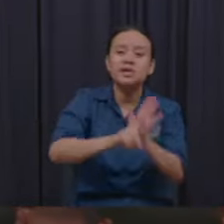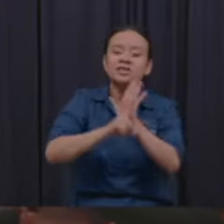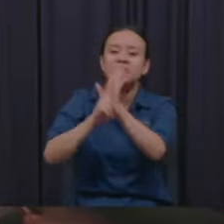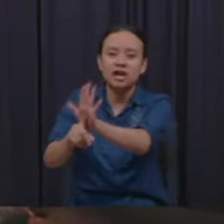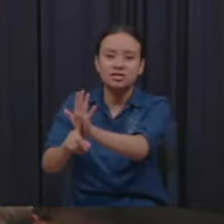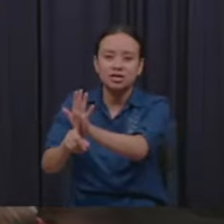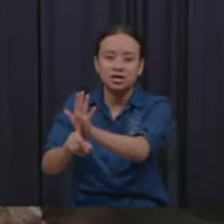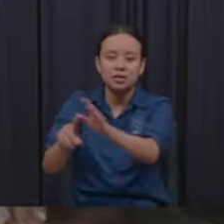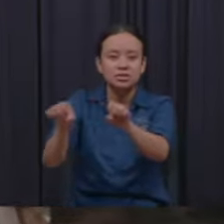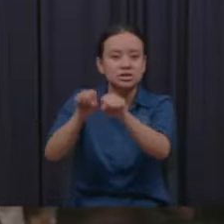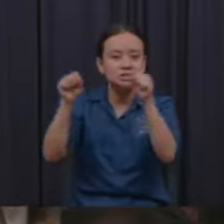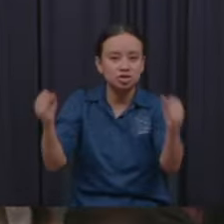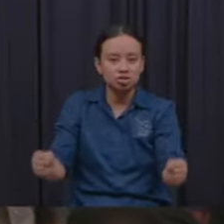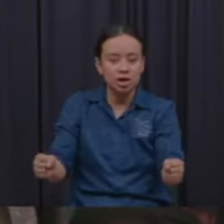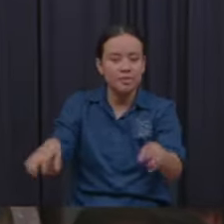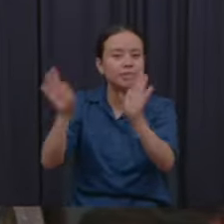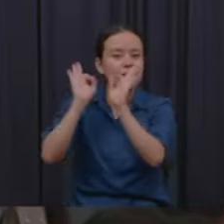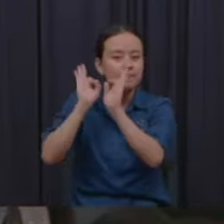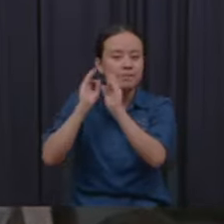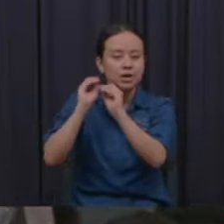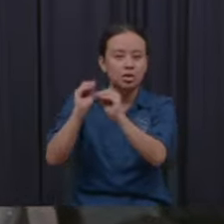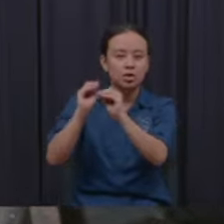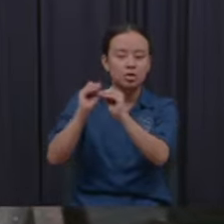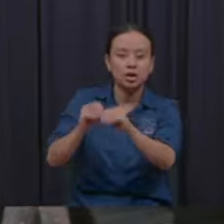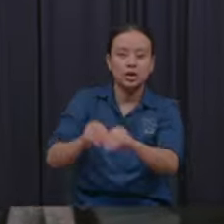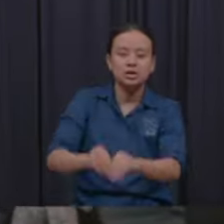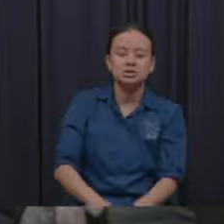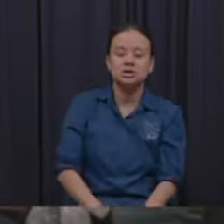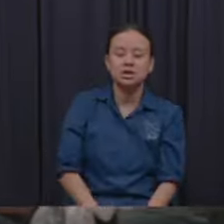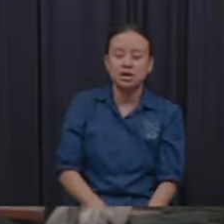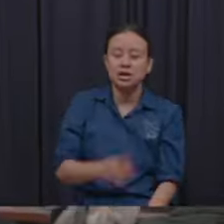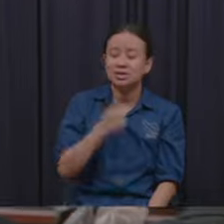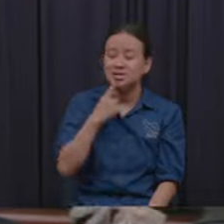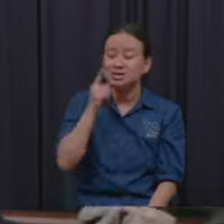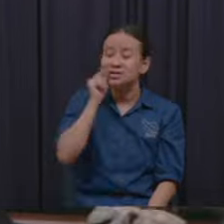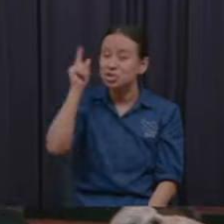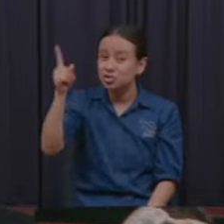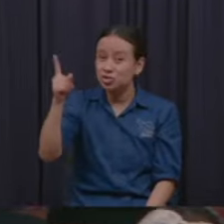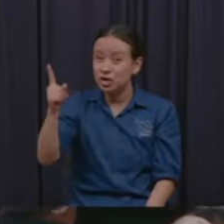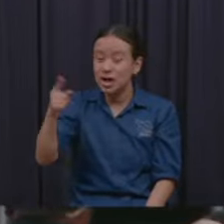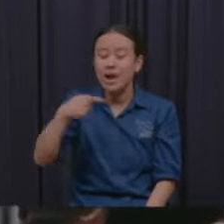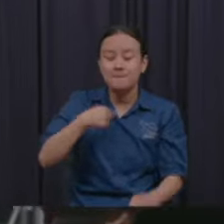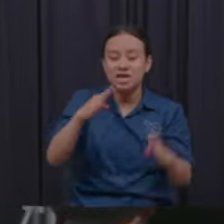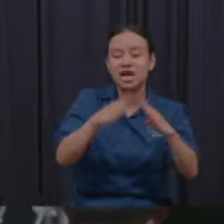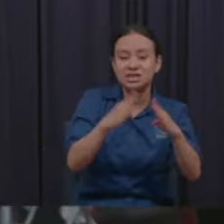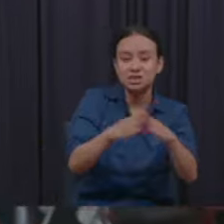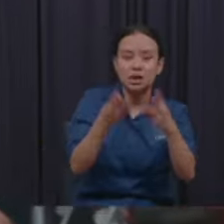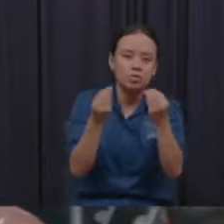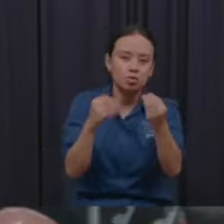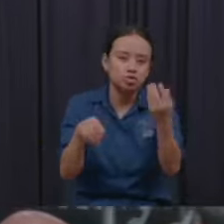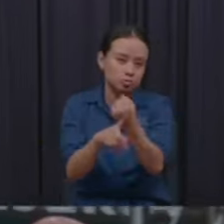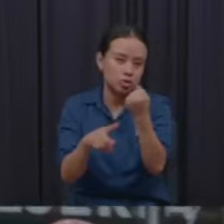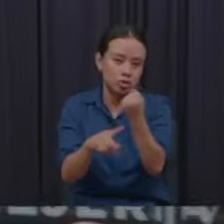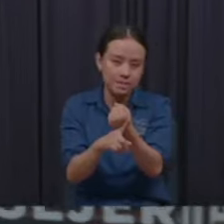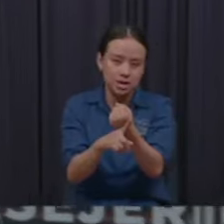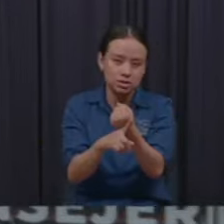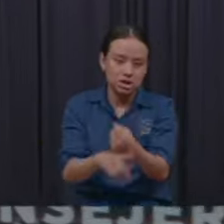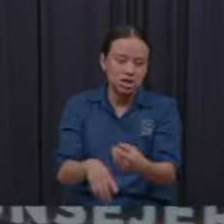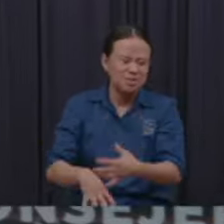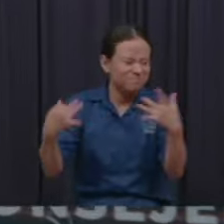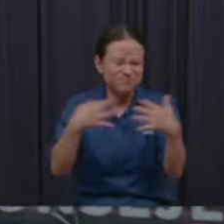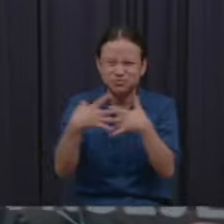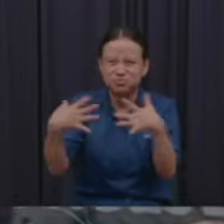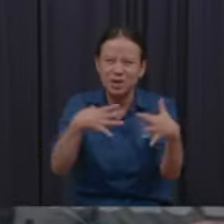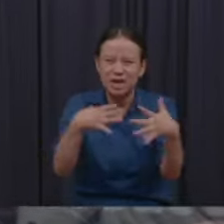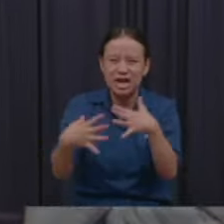plaga. Llevémoslo a nuestros días. Estamos discutiendo mucho, estamos peleando mucho, mis hijos